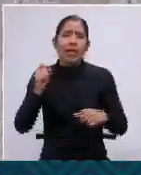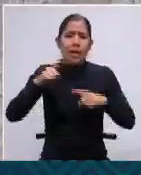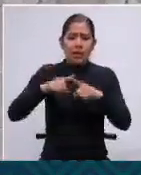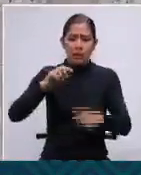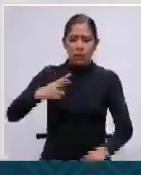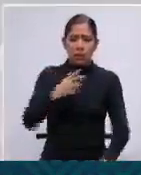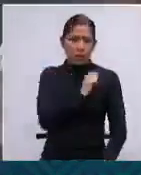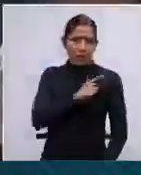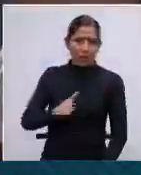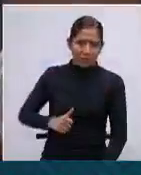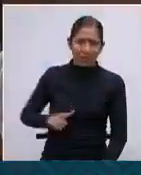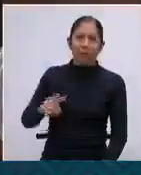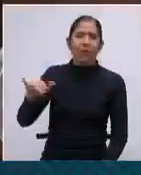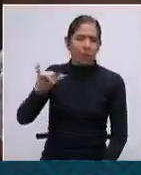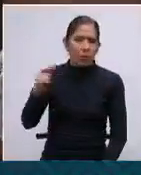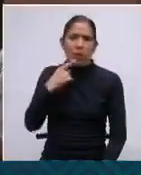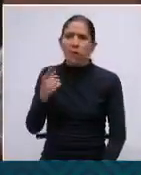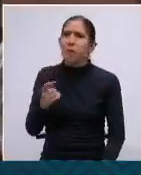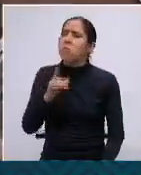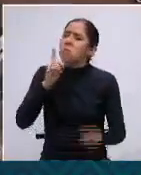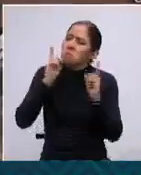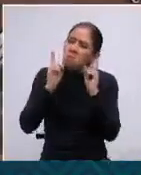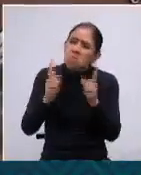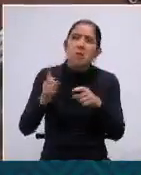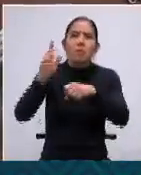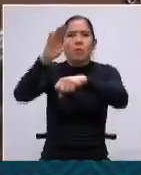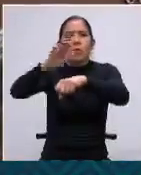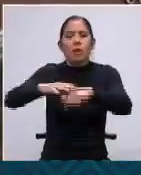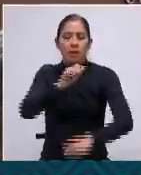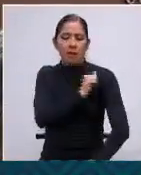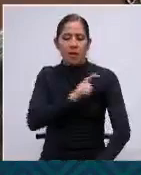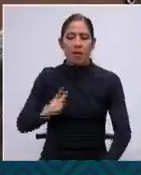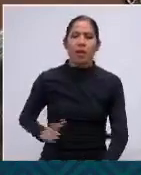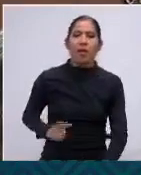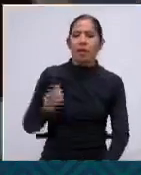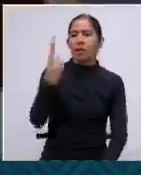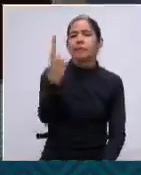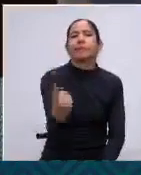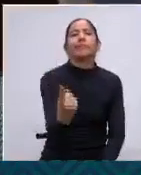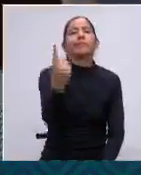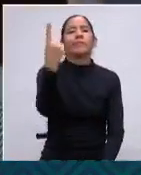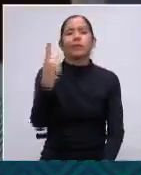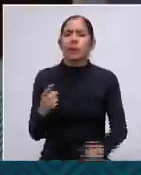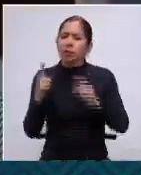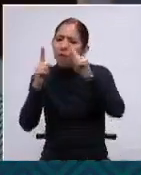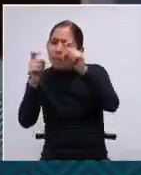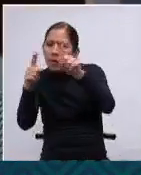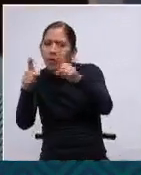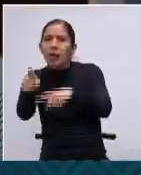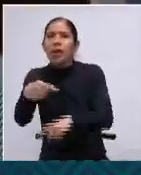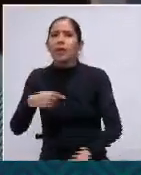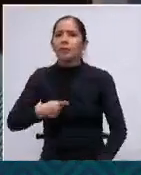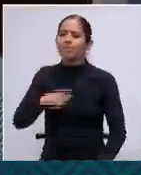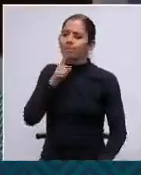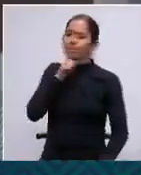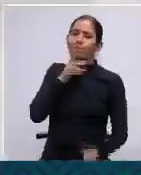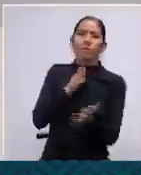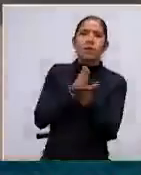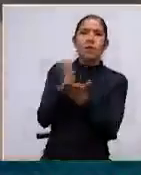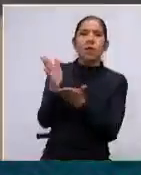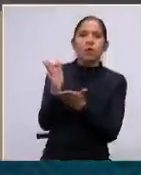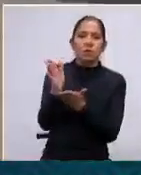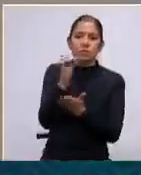de Mayasa. De la misma manera, Iván Arias fue citado ante la fiscalía. Sin embargo, este nuevamente se acogió al derecho del